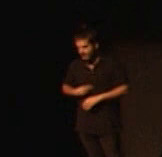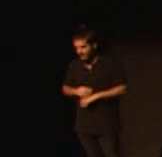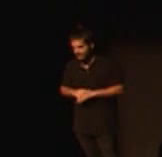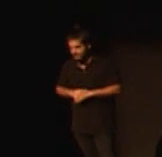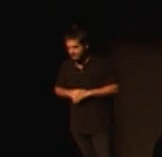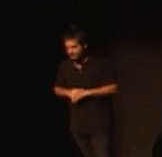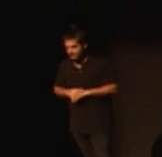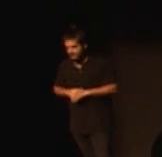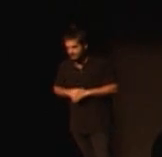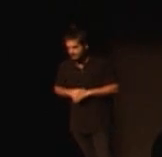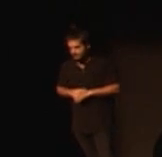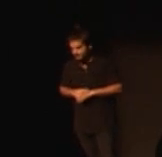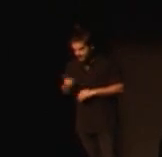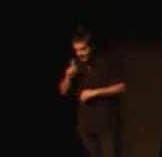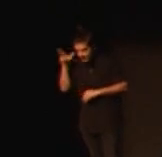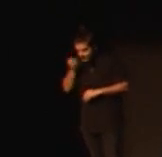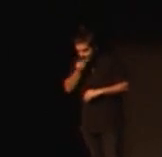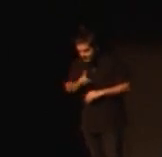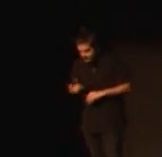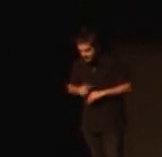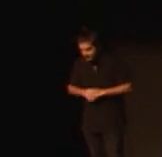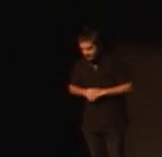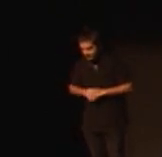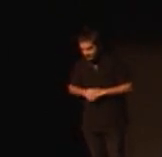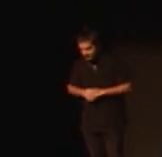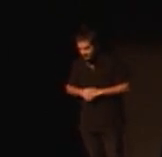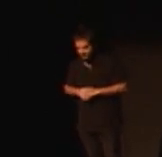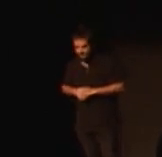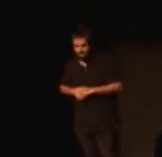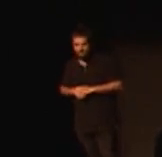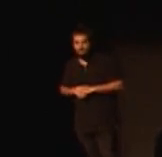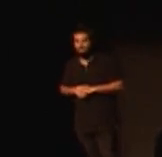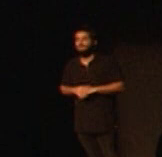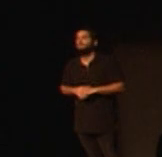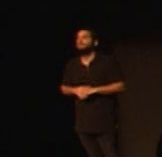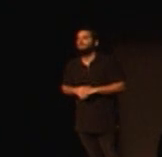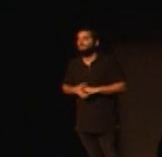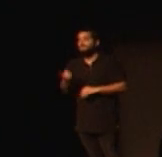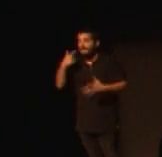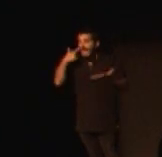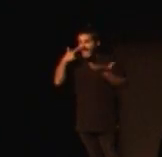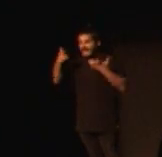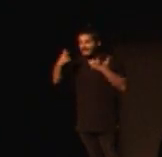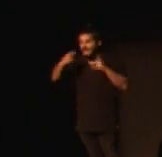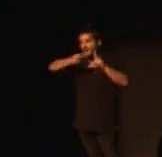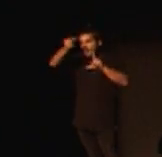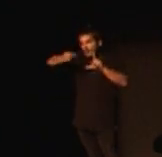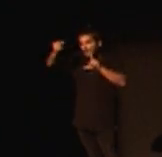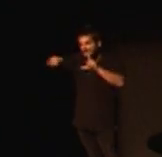hace más de 20 años, el primer libro en braille sobre arte rupestre que se publicó en